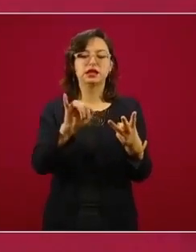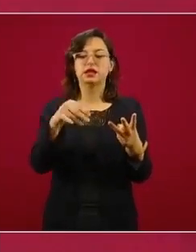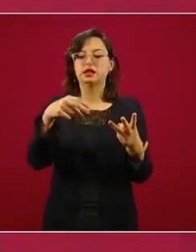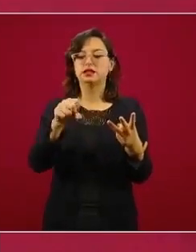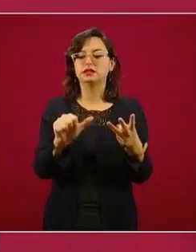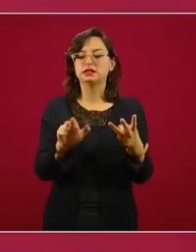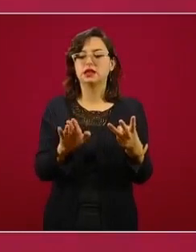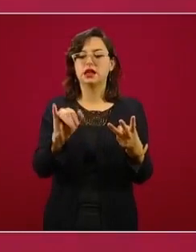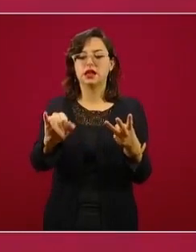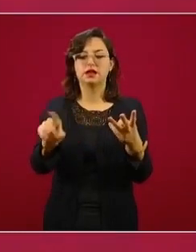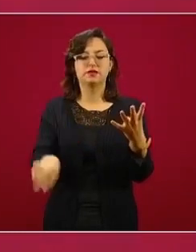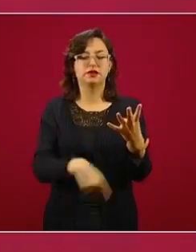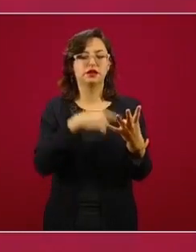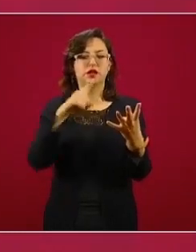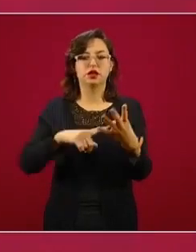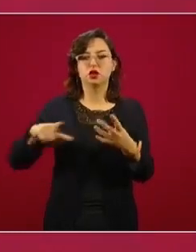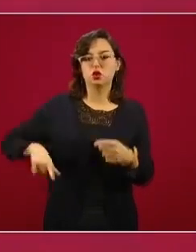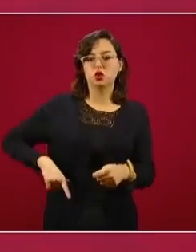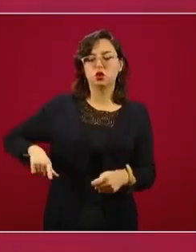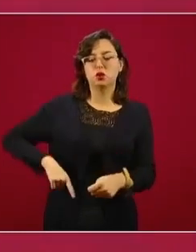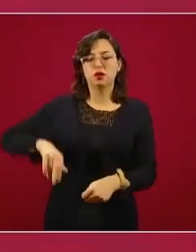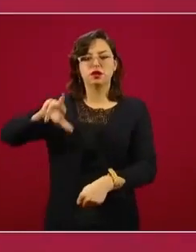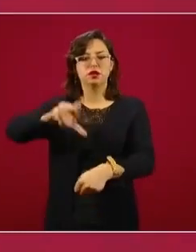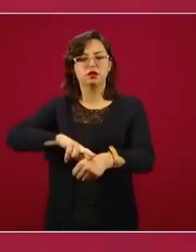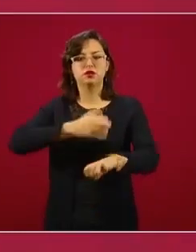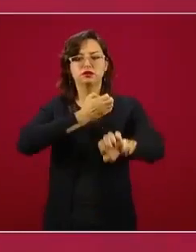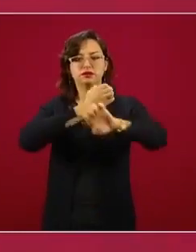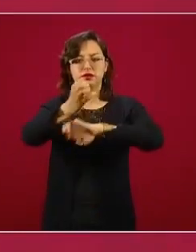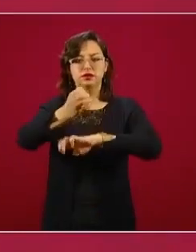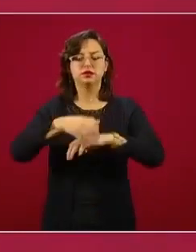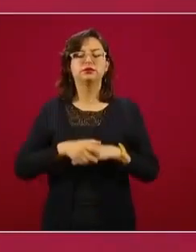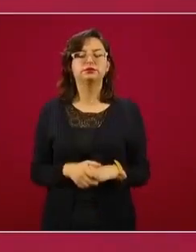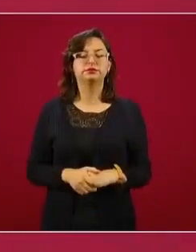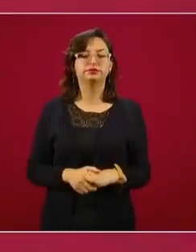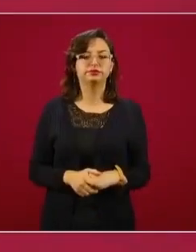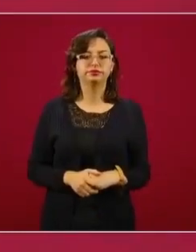INSABI, los gobiernos estatales.